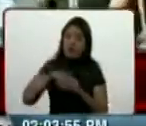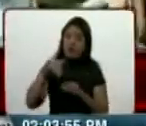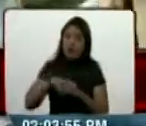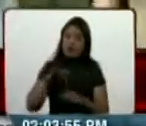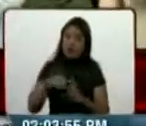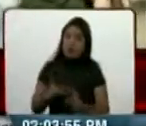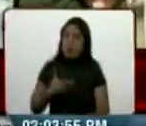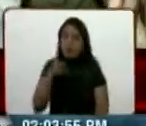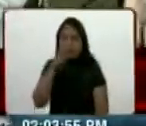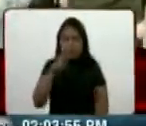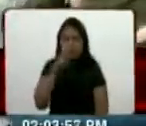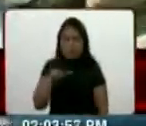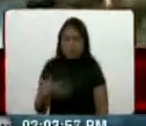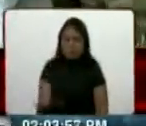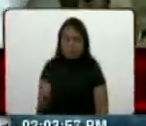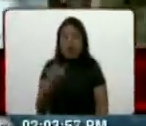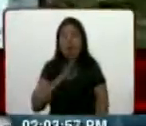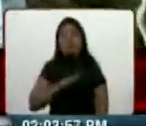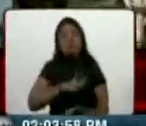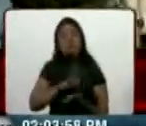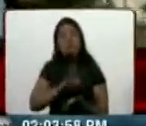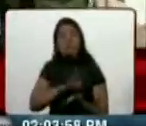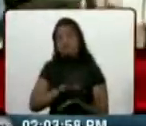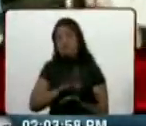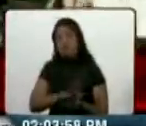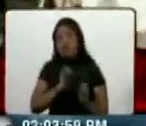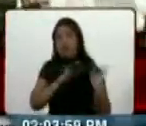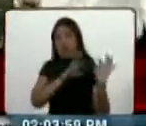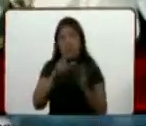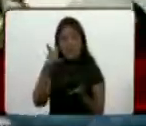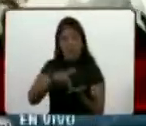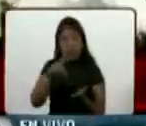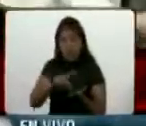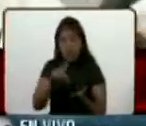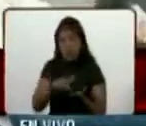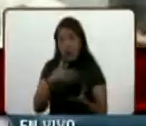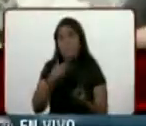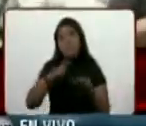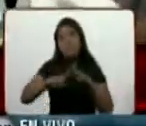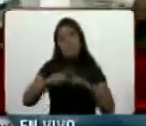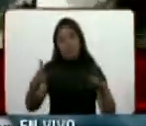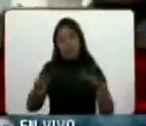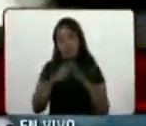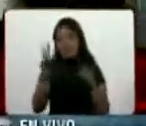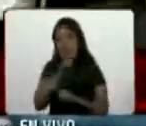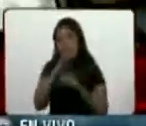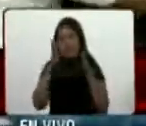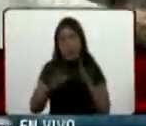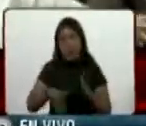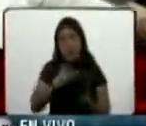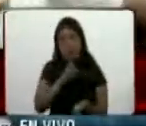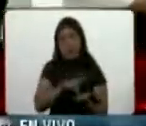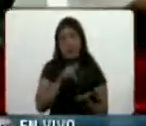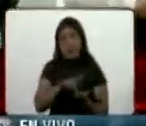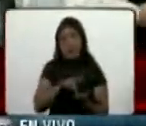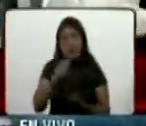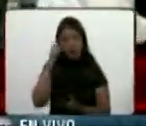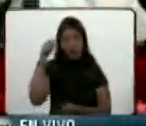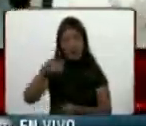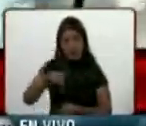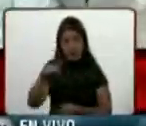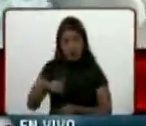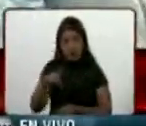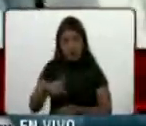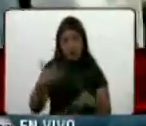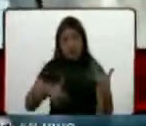observar? Que hay tranquilidad, amplia participación, sobre todo mucha paz en los venezolanos para participar el día de hoy en esta